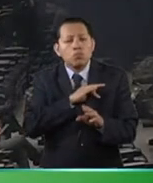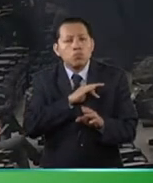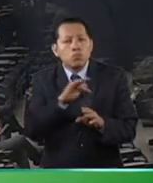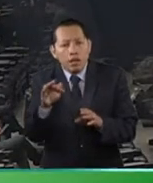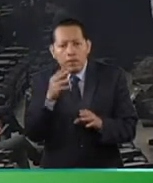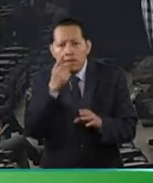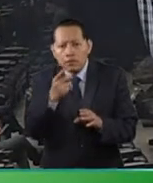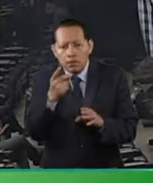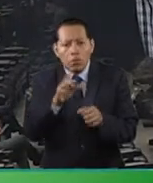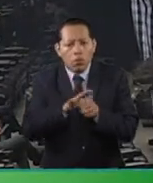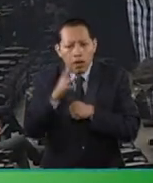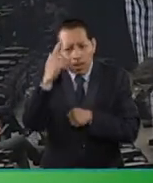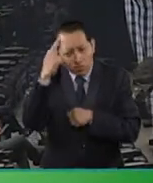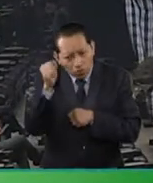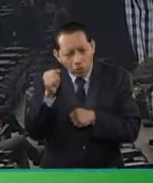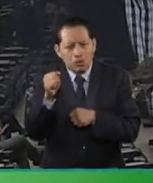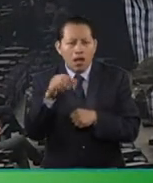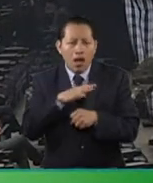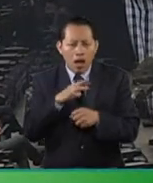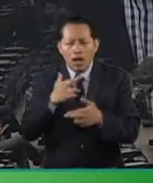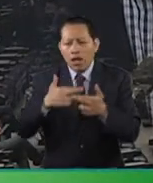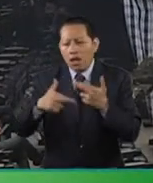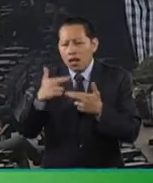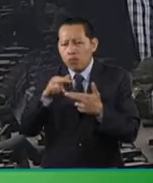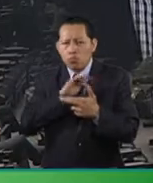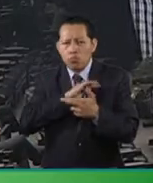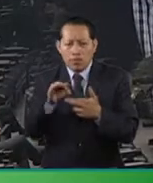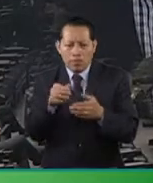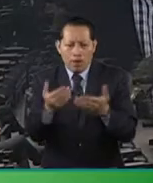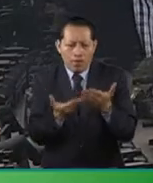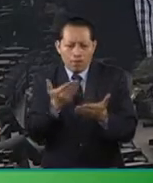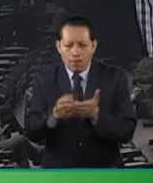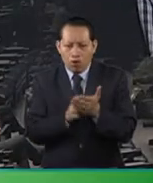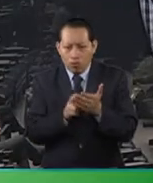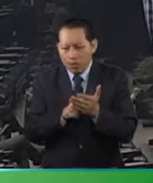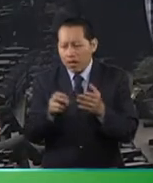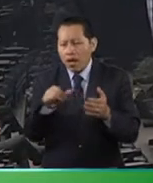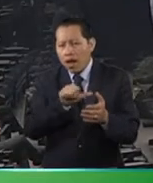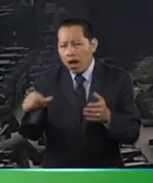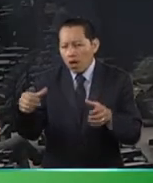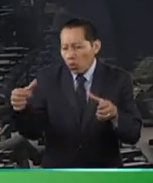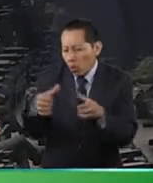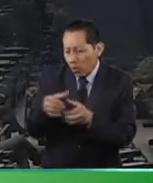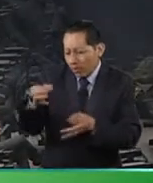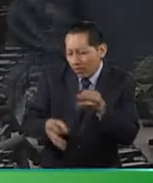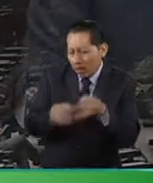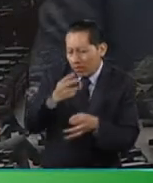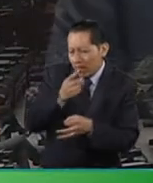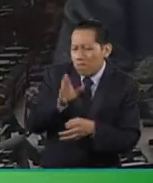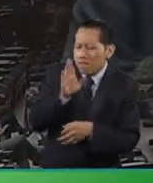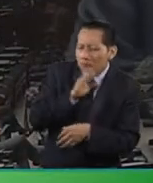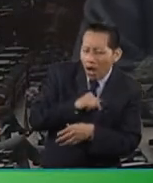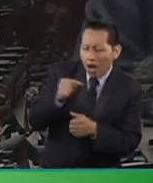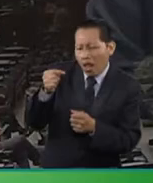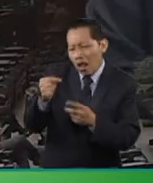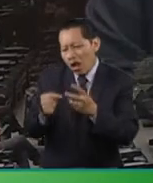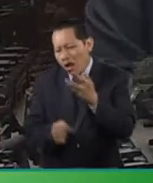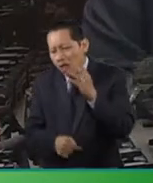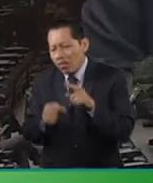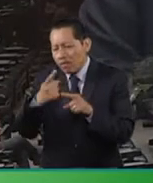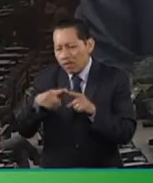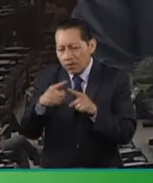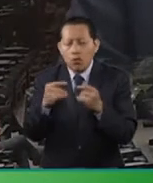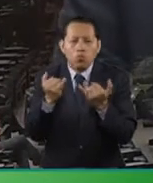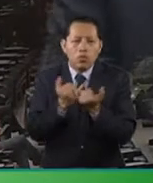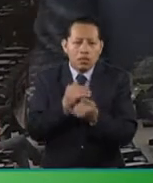propósito retrógrada que inspira la reforma descalificando al poder judicial y se puede también querer encubrir este